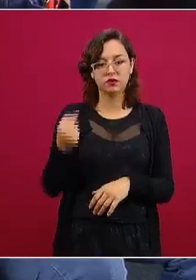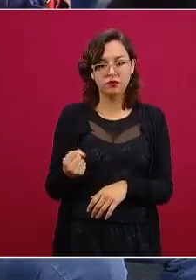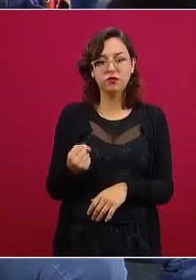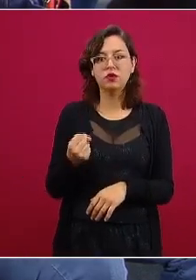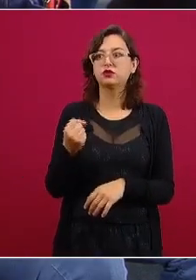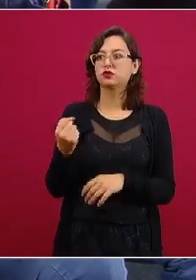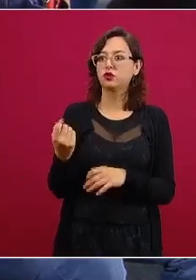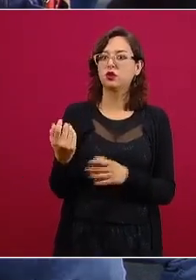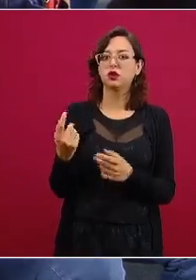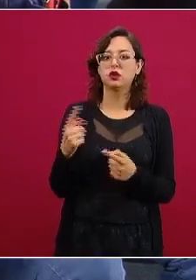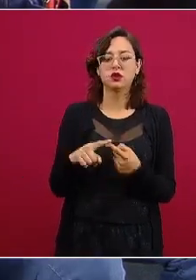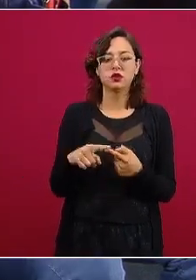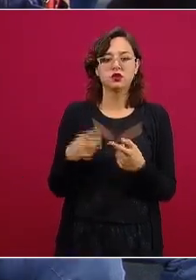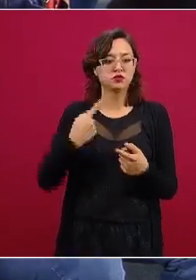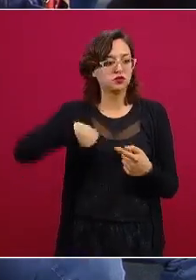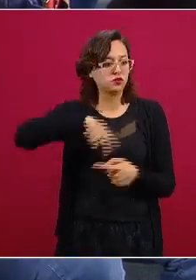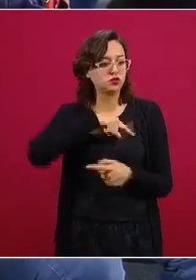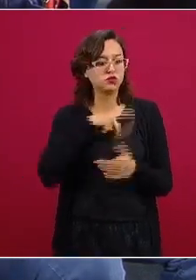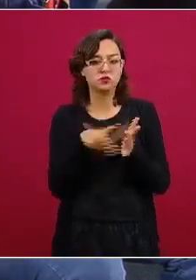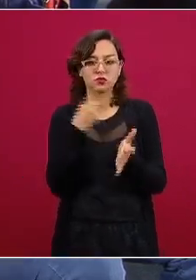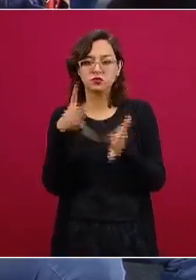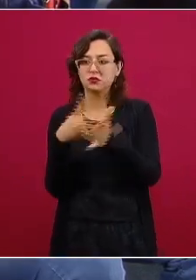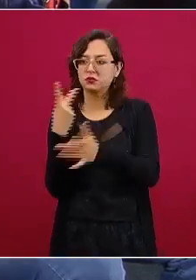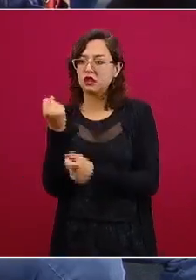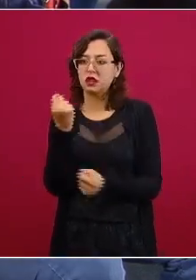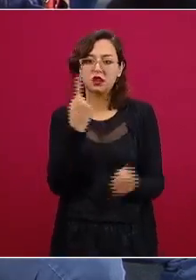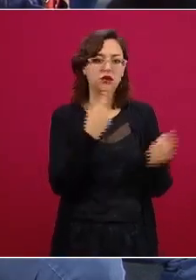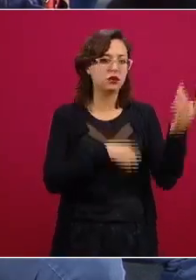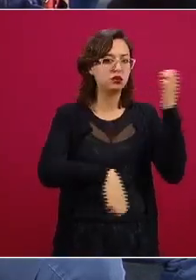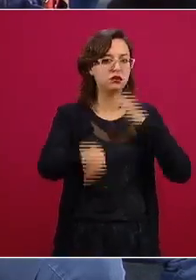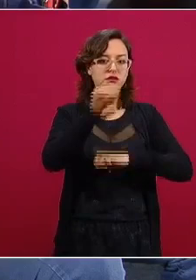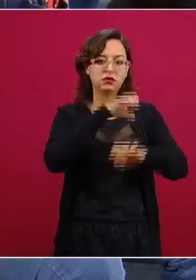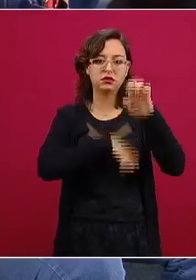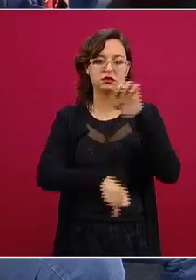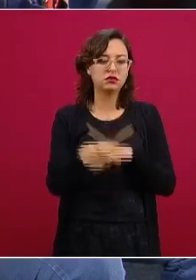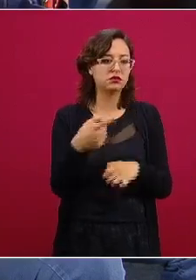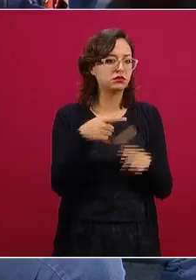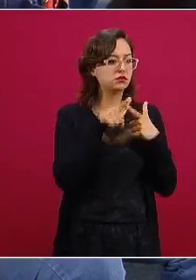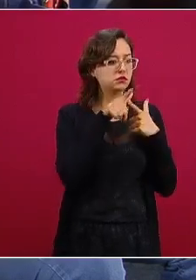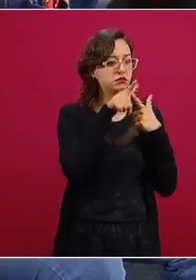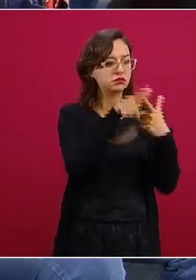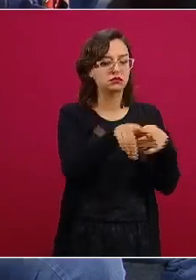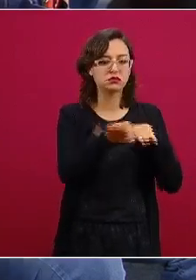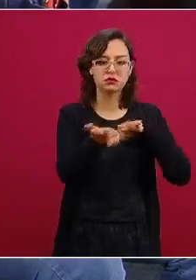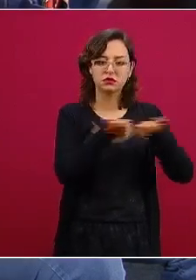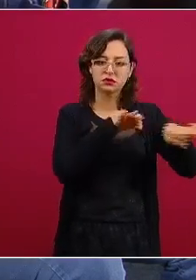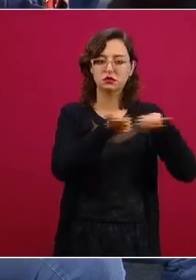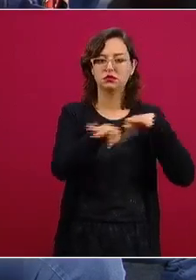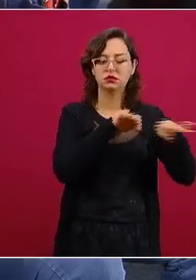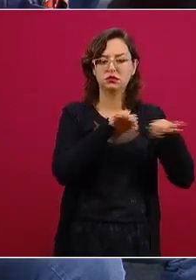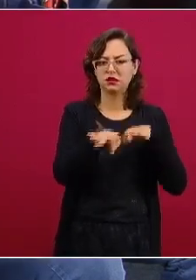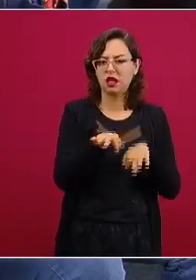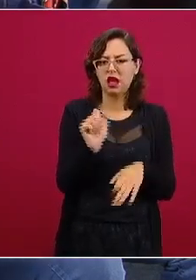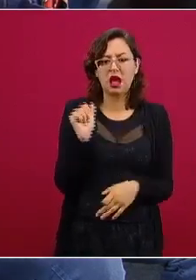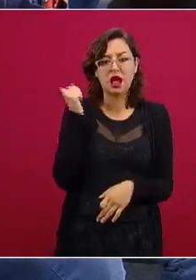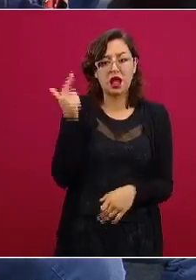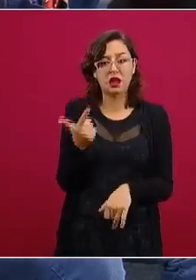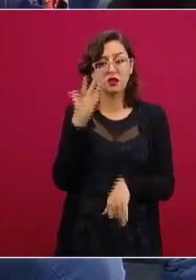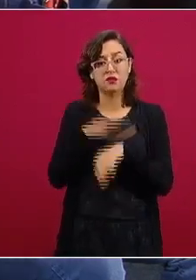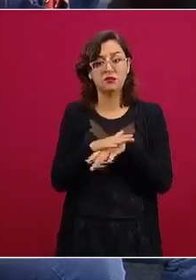Hemos documentado todos nosotros en nuestros medios que hay empresas que siguen todavía laborando. ¿Hay alguna medida ya